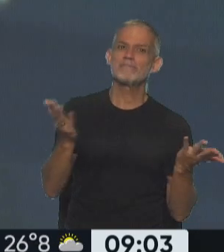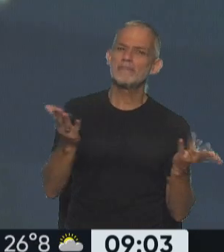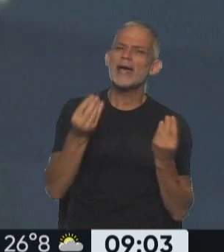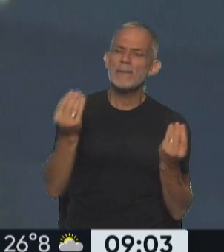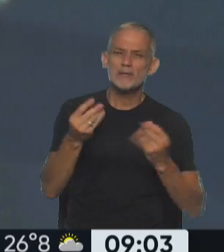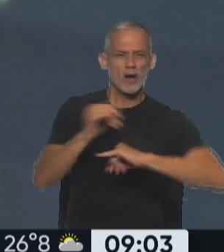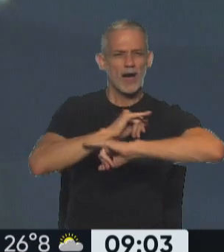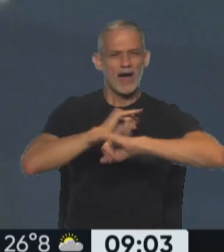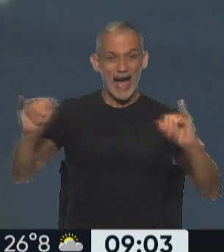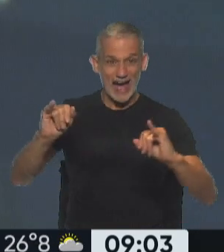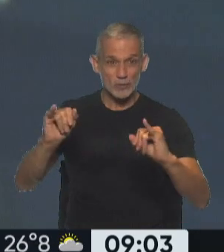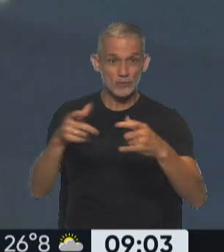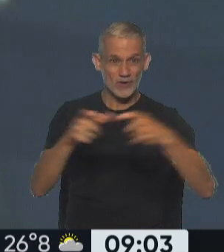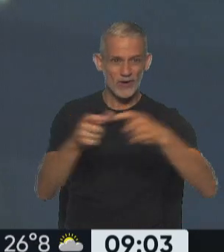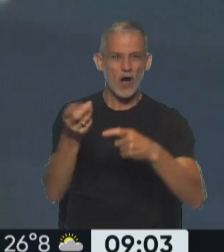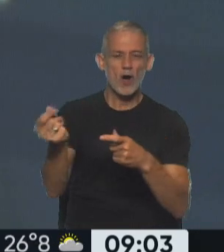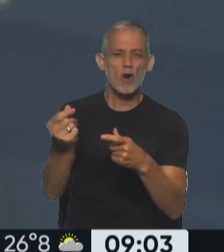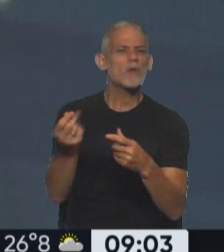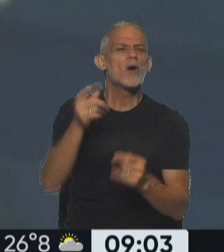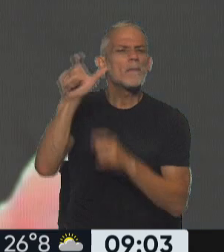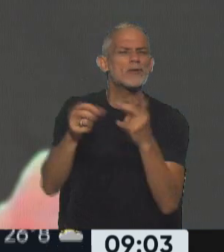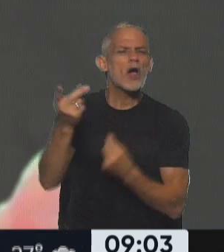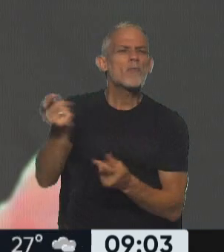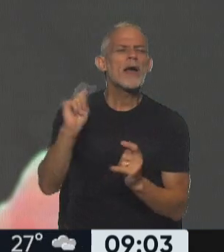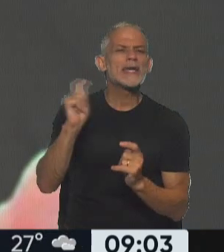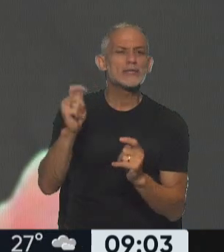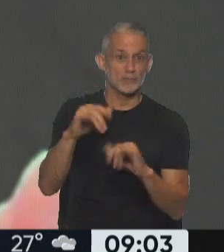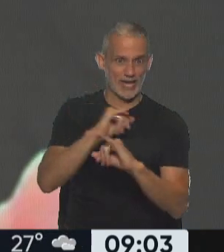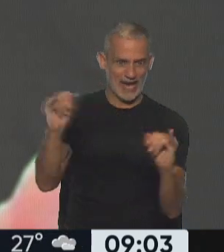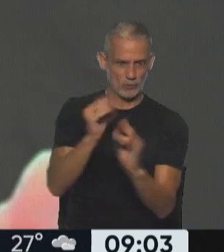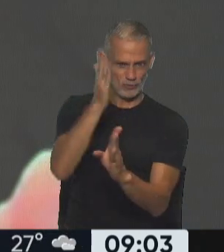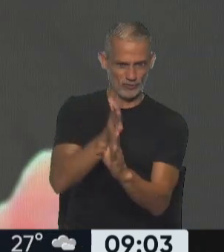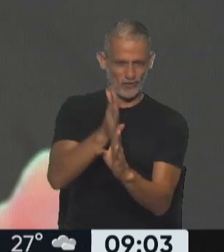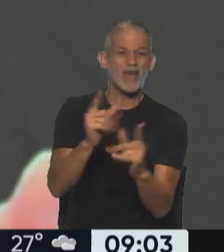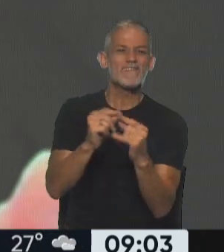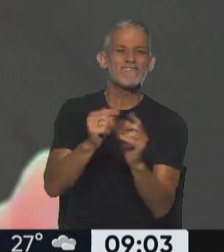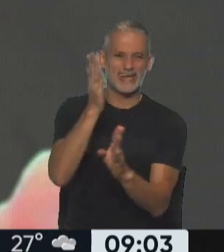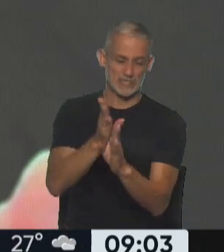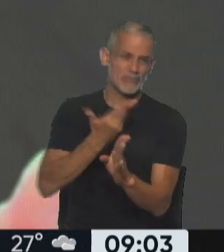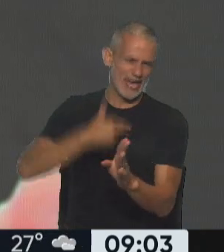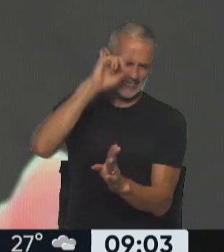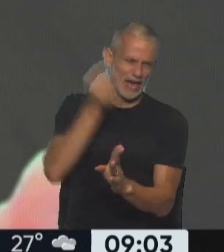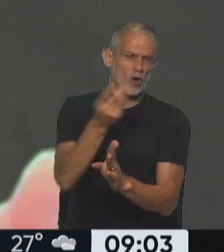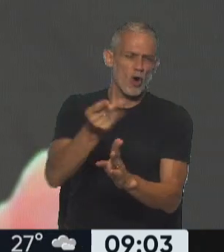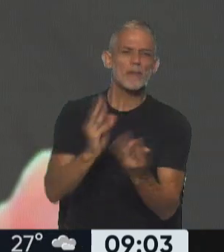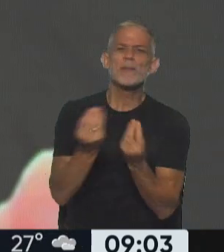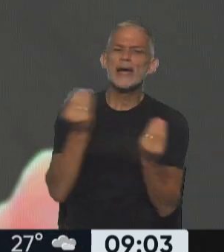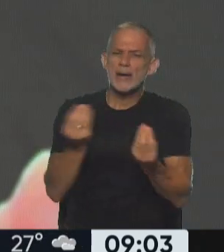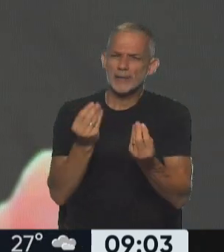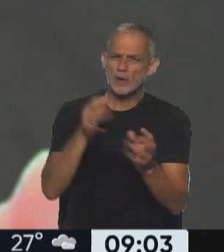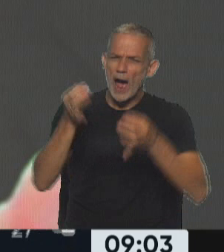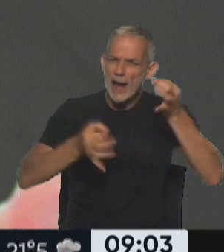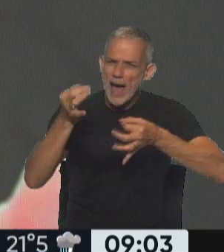ver con esta recompra de la deuda? ¿Quiénes recompraron la deuda? A ver, no, el Estado es el que recompra la deuda. Sí. Pero ¿qué es lo que está